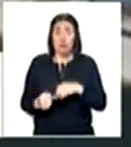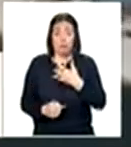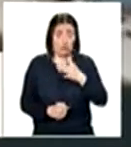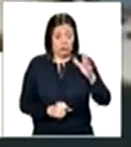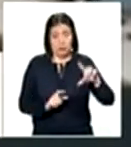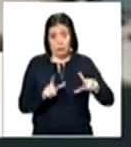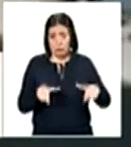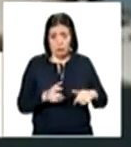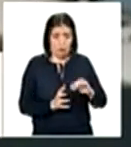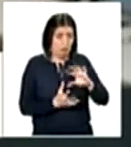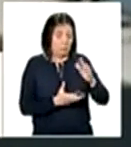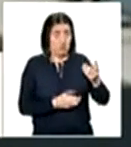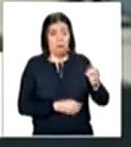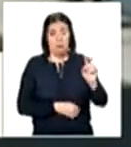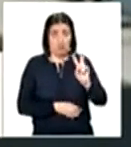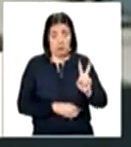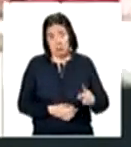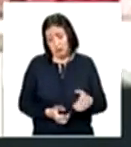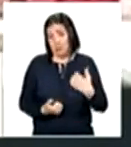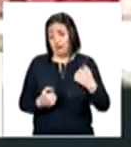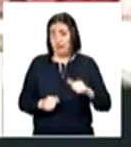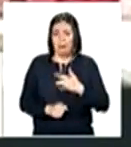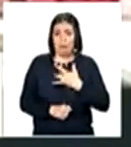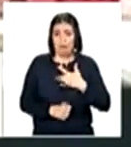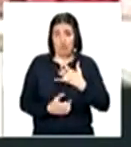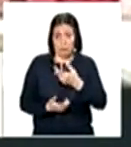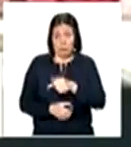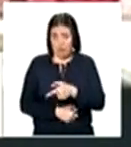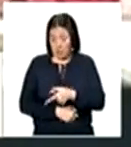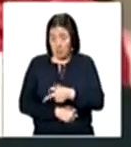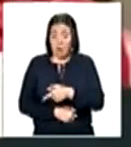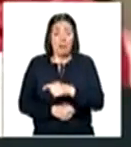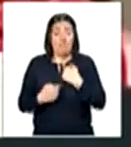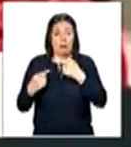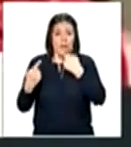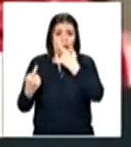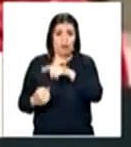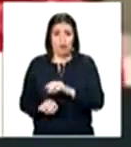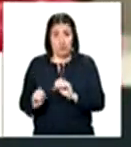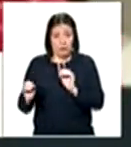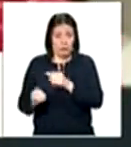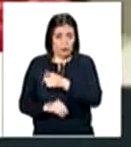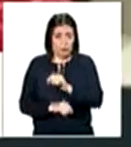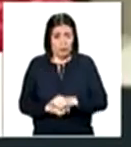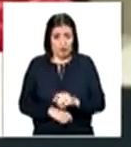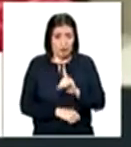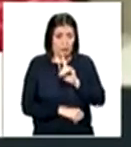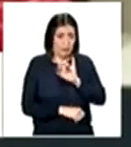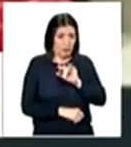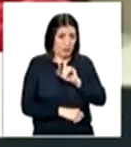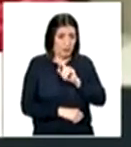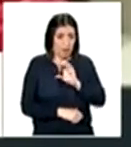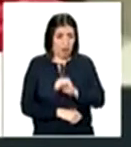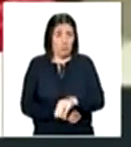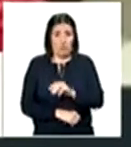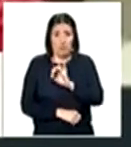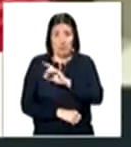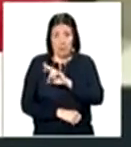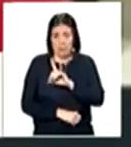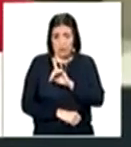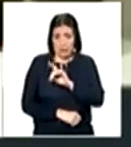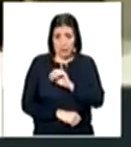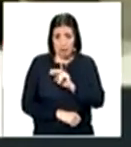mundo, pero si está en Venezuela, la emoción es doble. El pibe de oro, el gran Diego Armando Maradona.